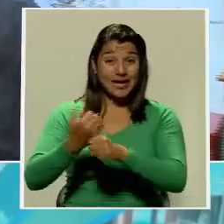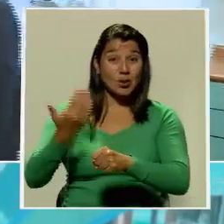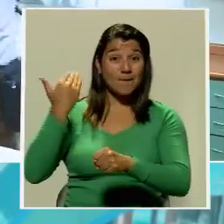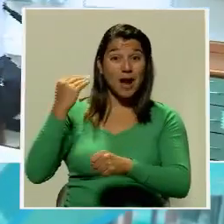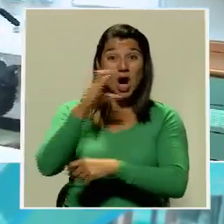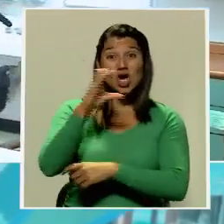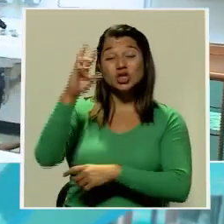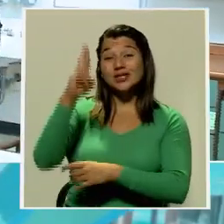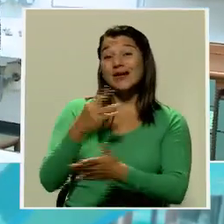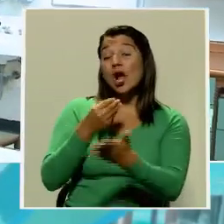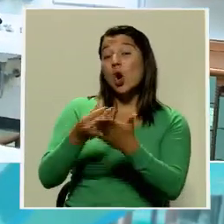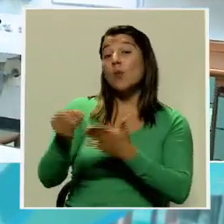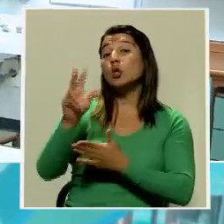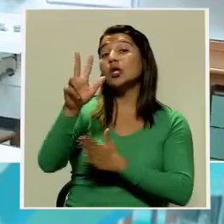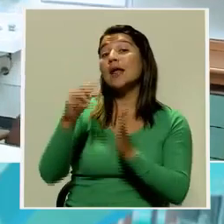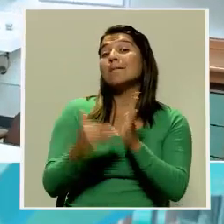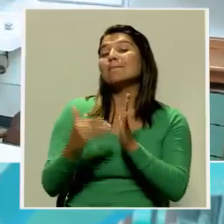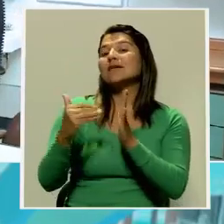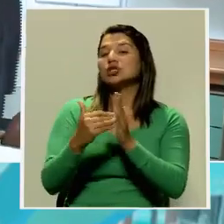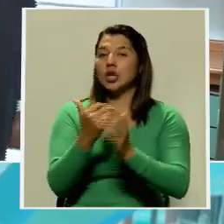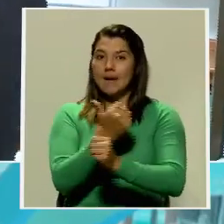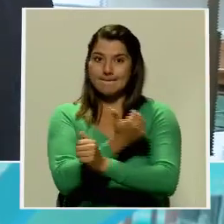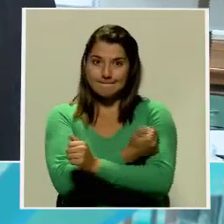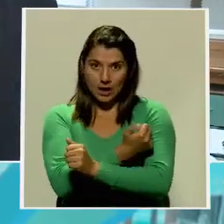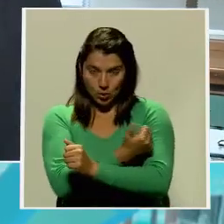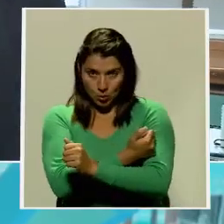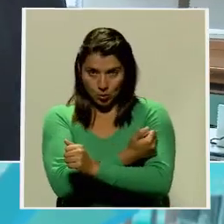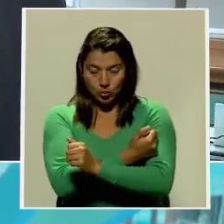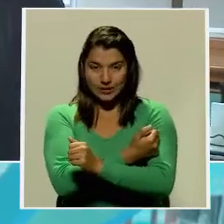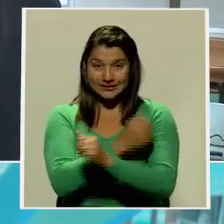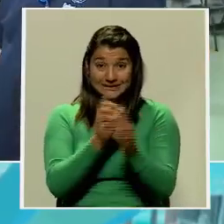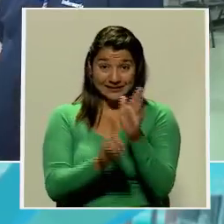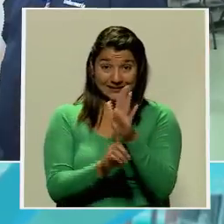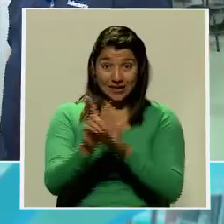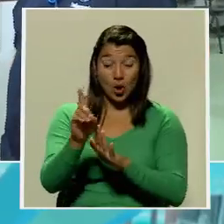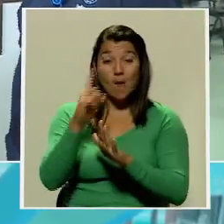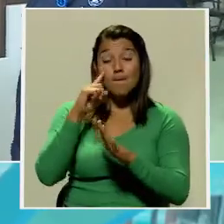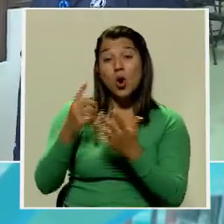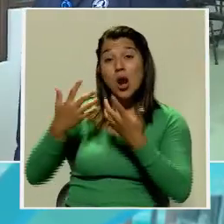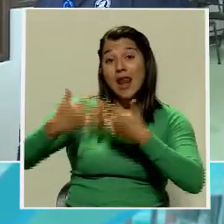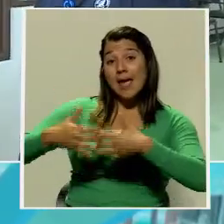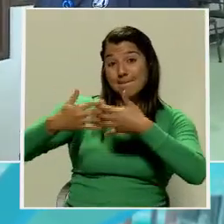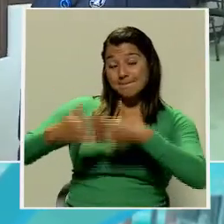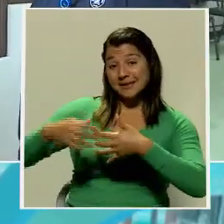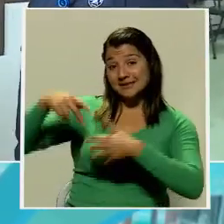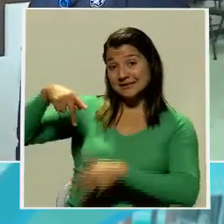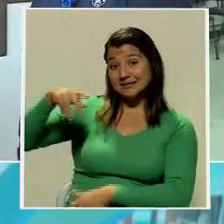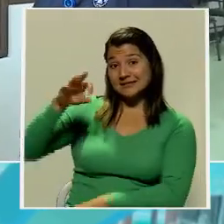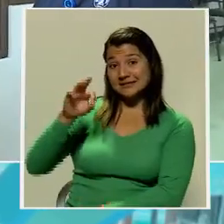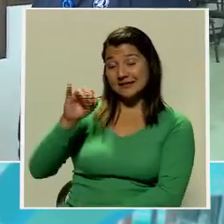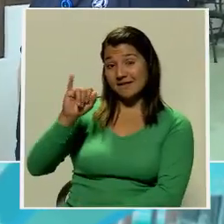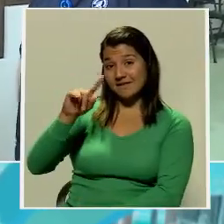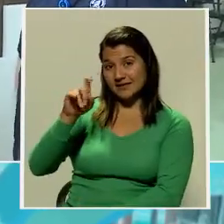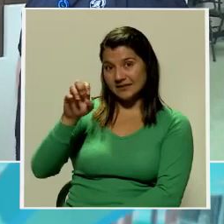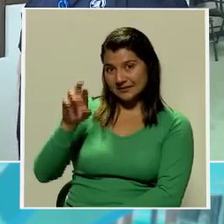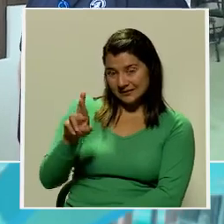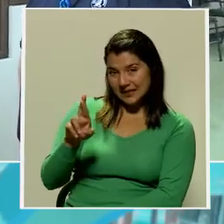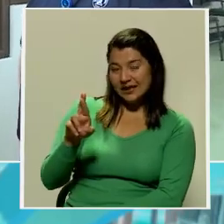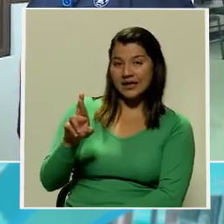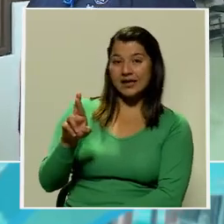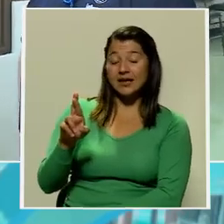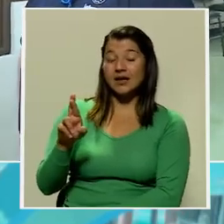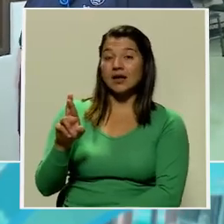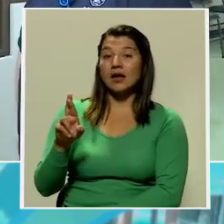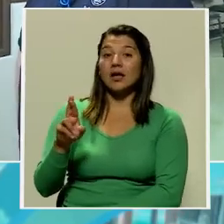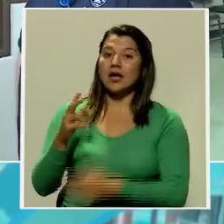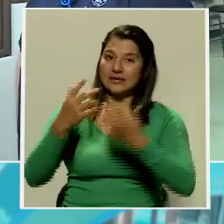3 millones de dosis de las vacunas desarrolladas por el consorcio de laboratorios, uno de origen